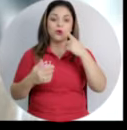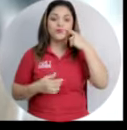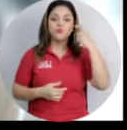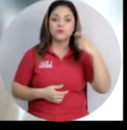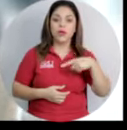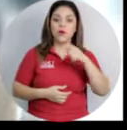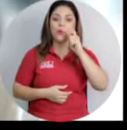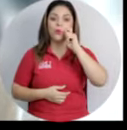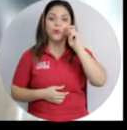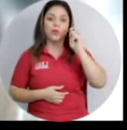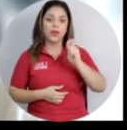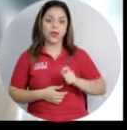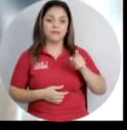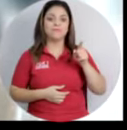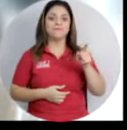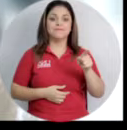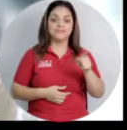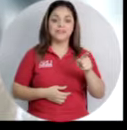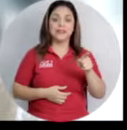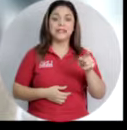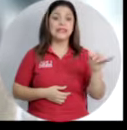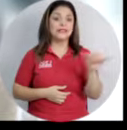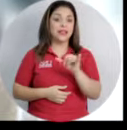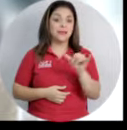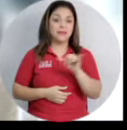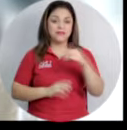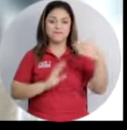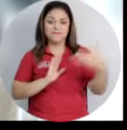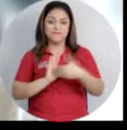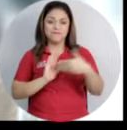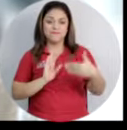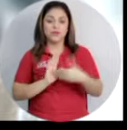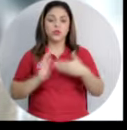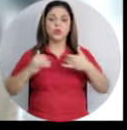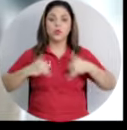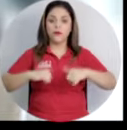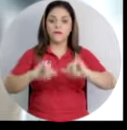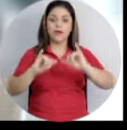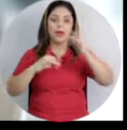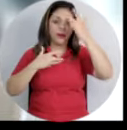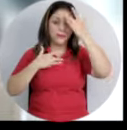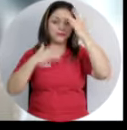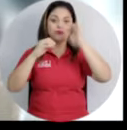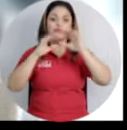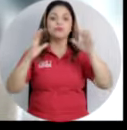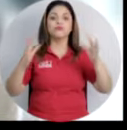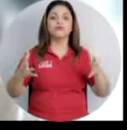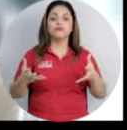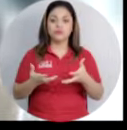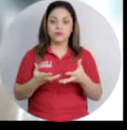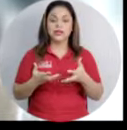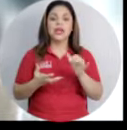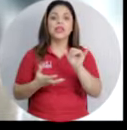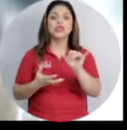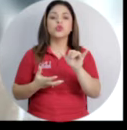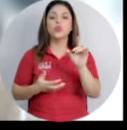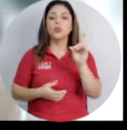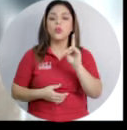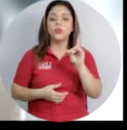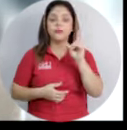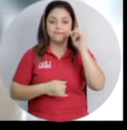Ucrania, los efectos que la pandemia todavía nos está dejando, eso en el contexto